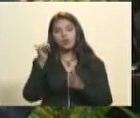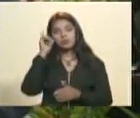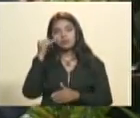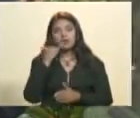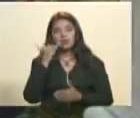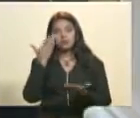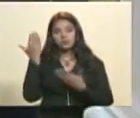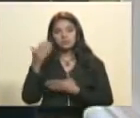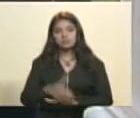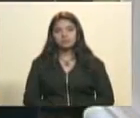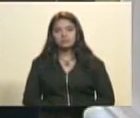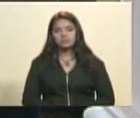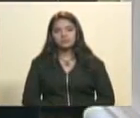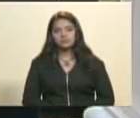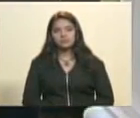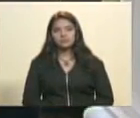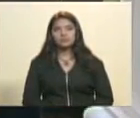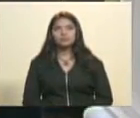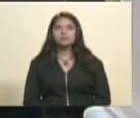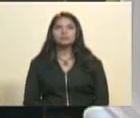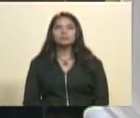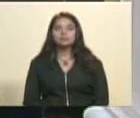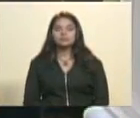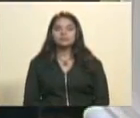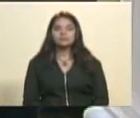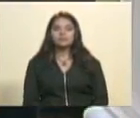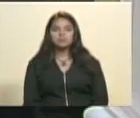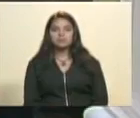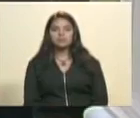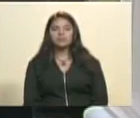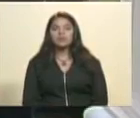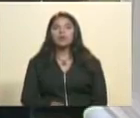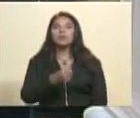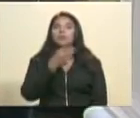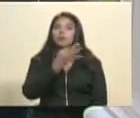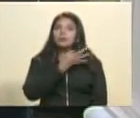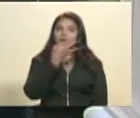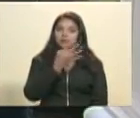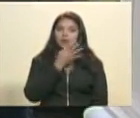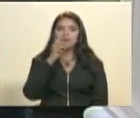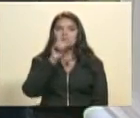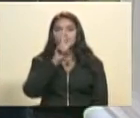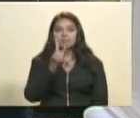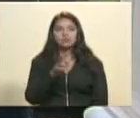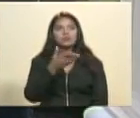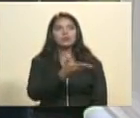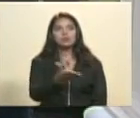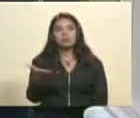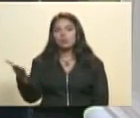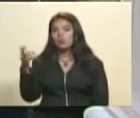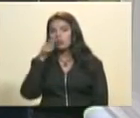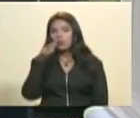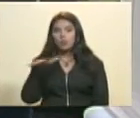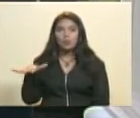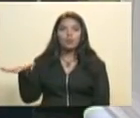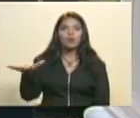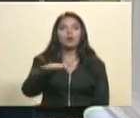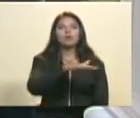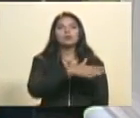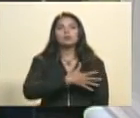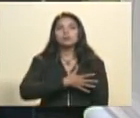Escuchemos. Buenas tardes, Venezuela. Queremos hacerle llegar a todo nuestro pueblo un cordial